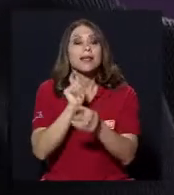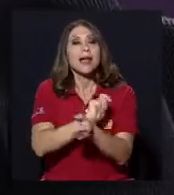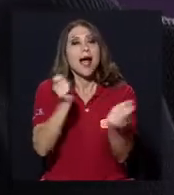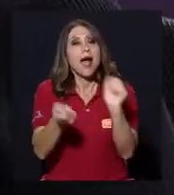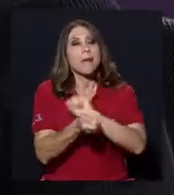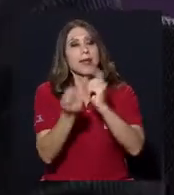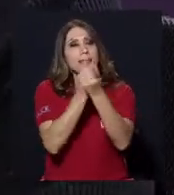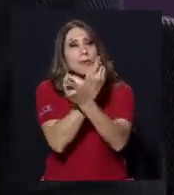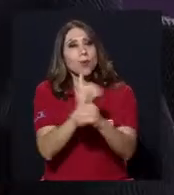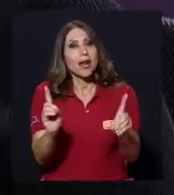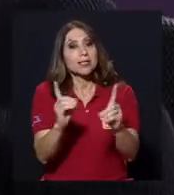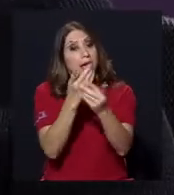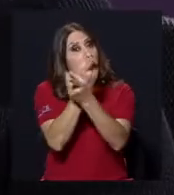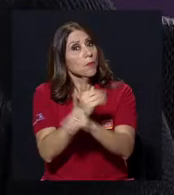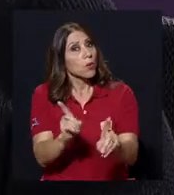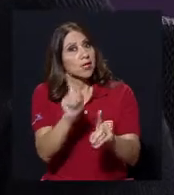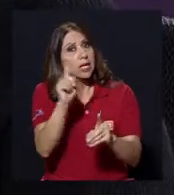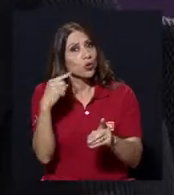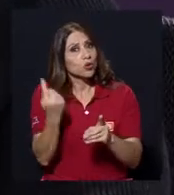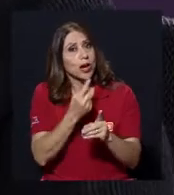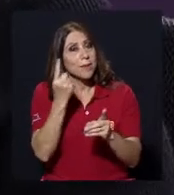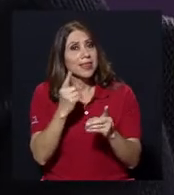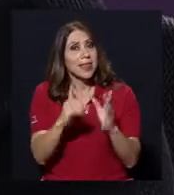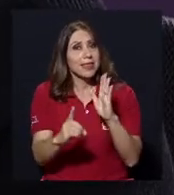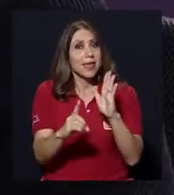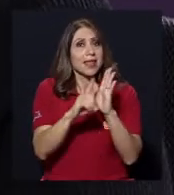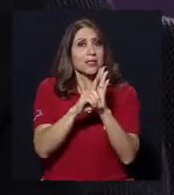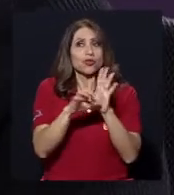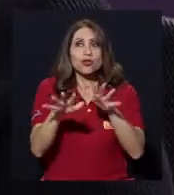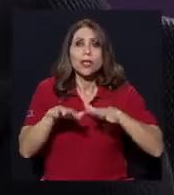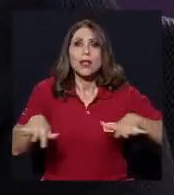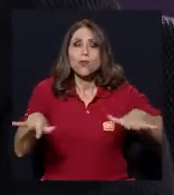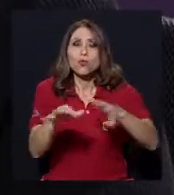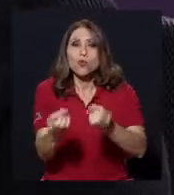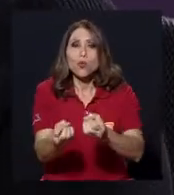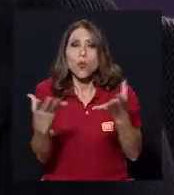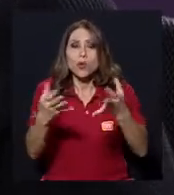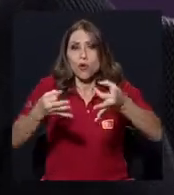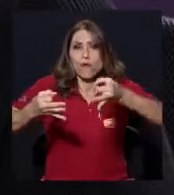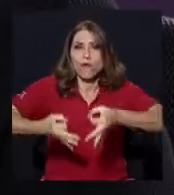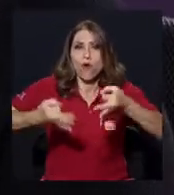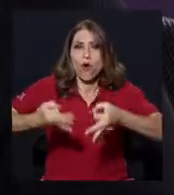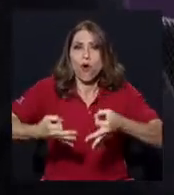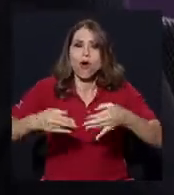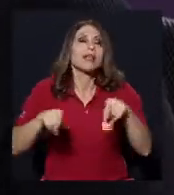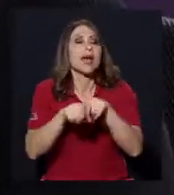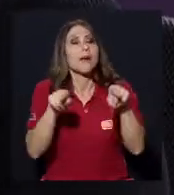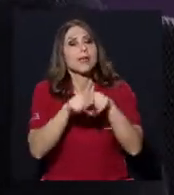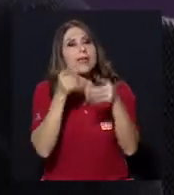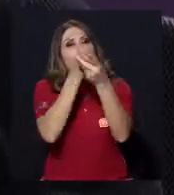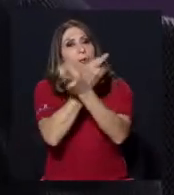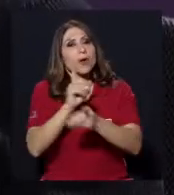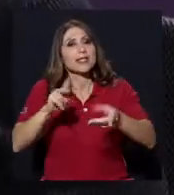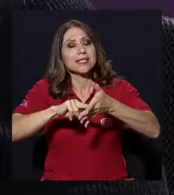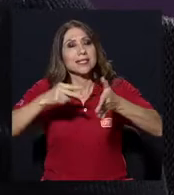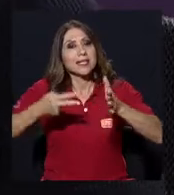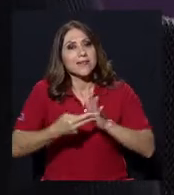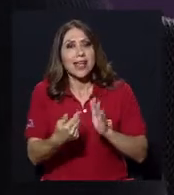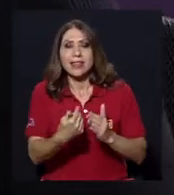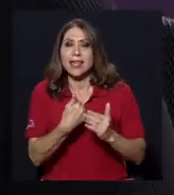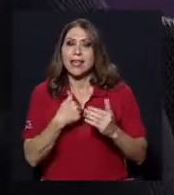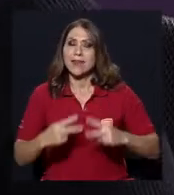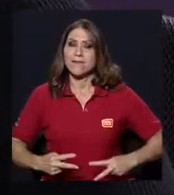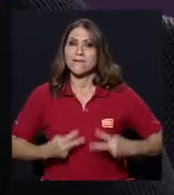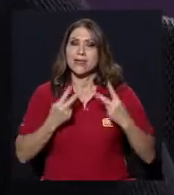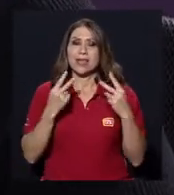derechos en el mundo público, ¿verdad?, o derechos formales, sino que también democracia es poder tener vidas libres de violencia, es